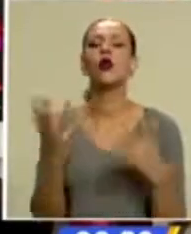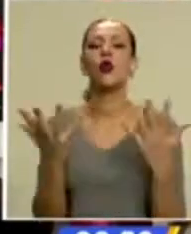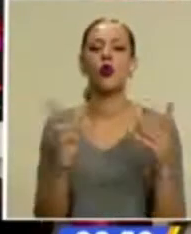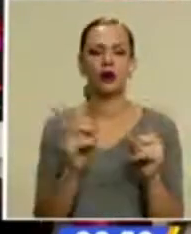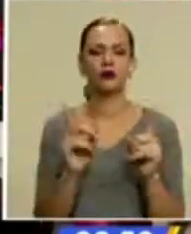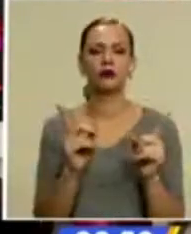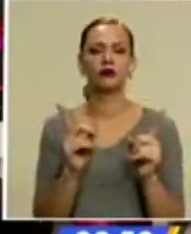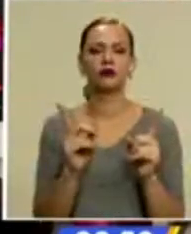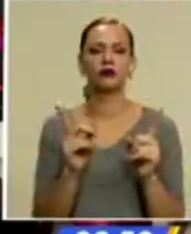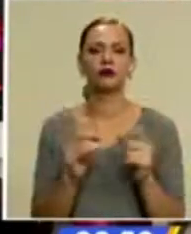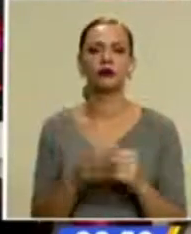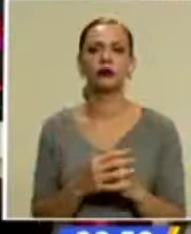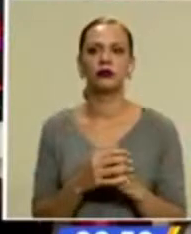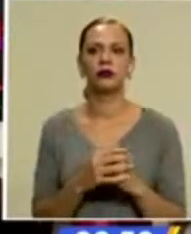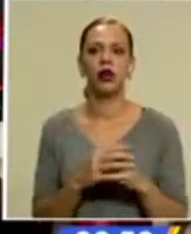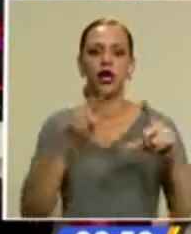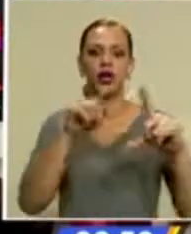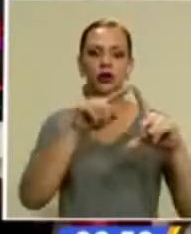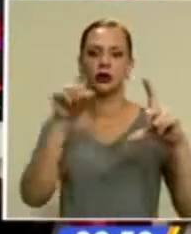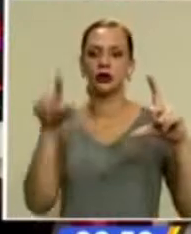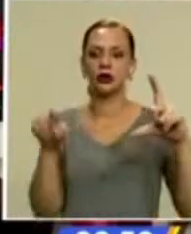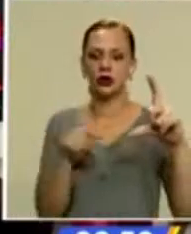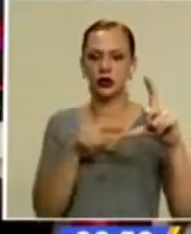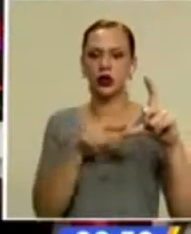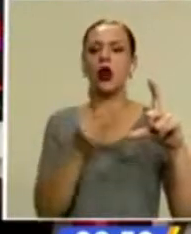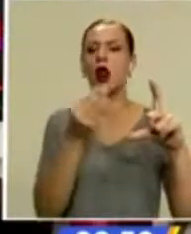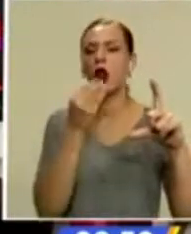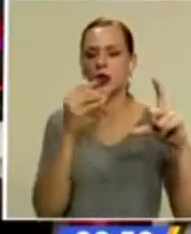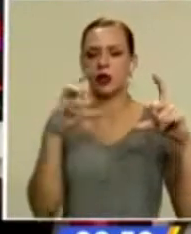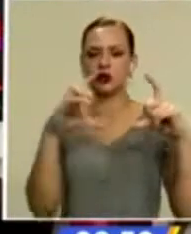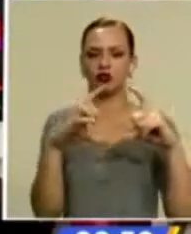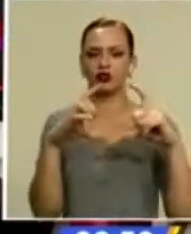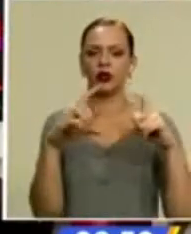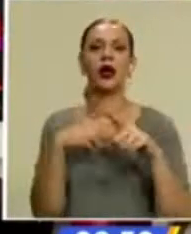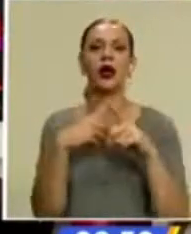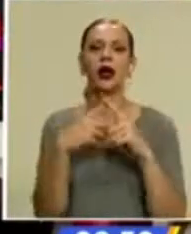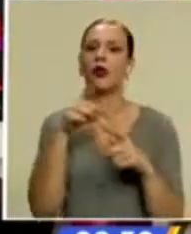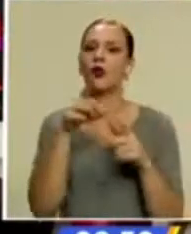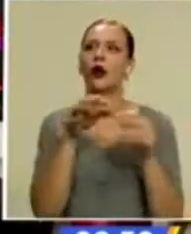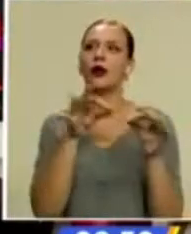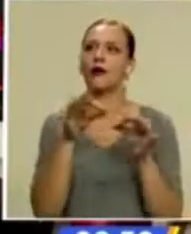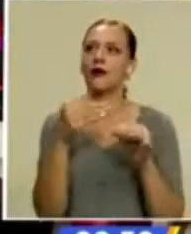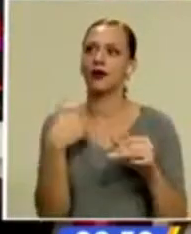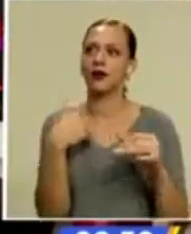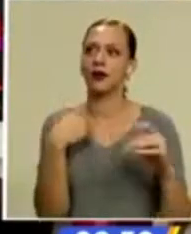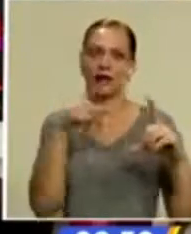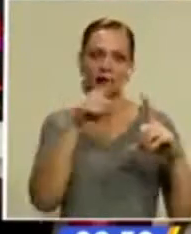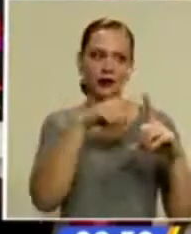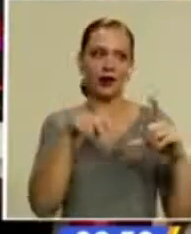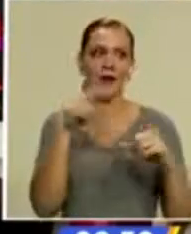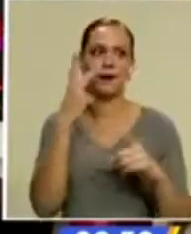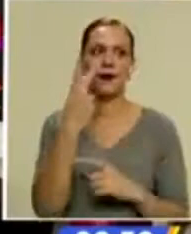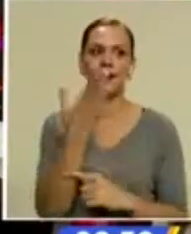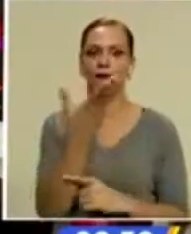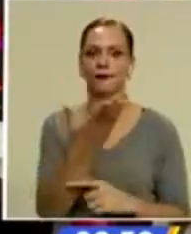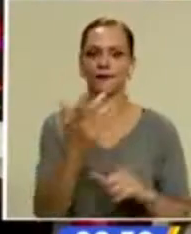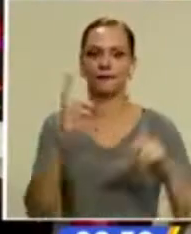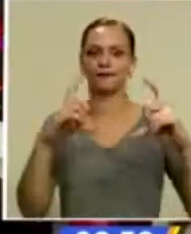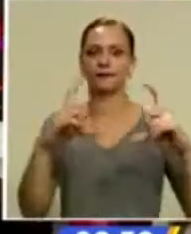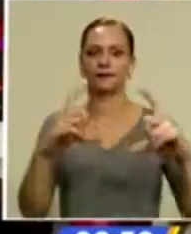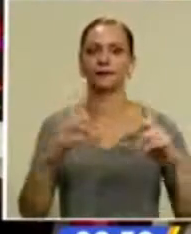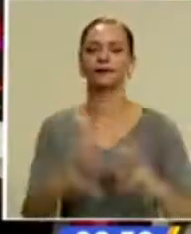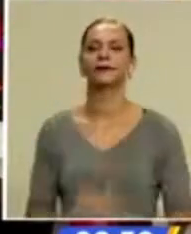sino que se utiliza el círculo de la alimentación. Entonces es esto que tenemos aquí. Vamos a ver, vamos a enseñárselo